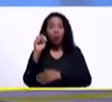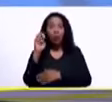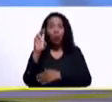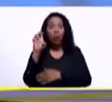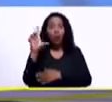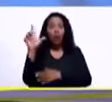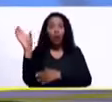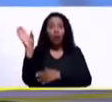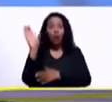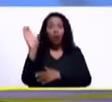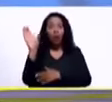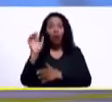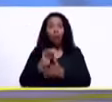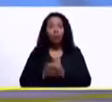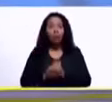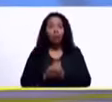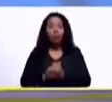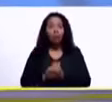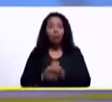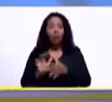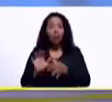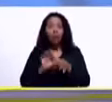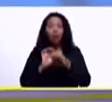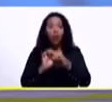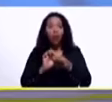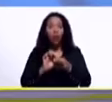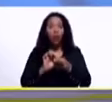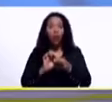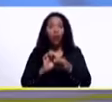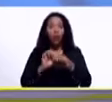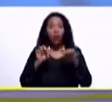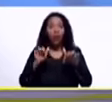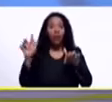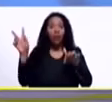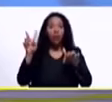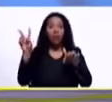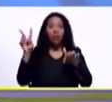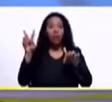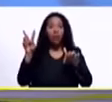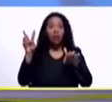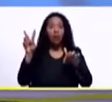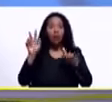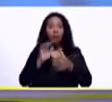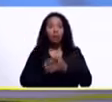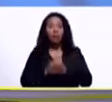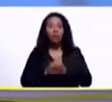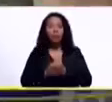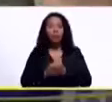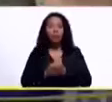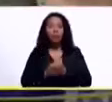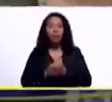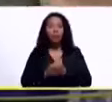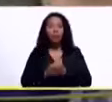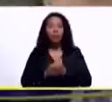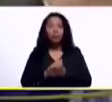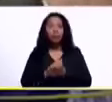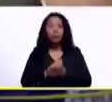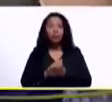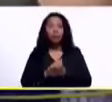Arnaldo Enrique Rondón, de la Unión Neopagana Venezolana, a Idealicia Hernández y Elena Margarita